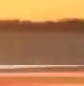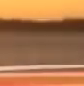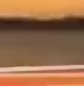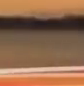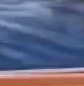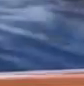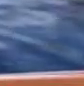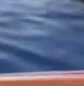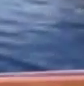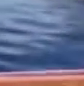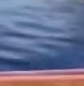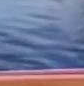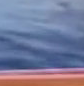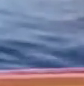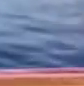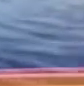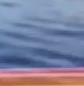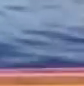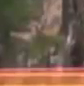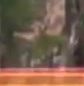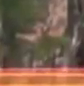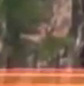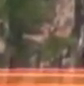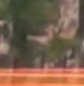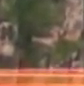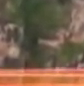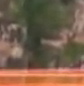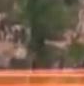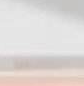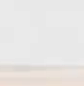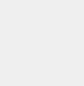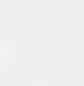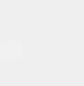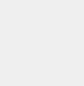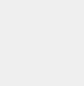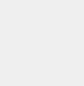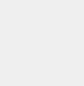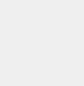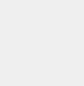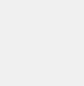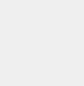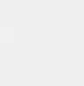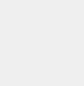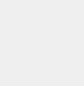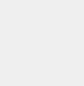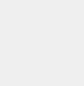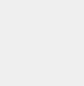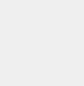su atención. Sigamos haciendo patria.